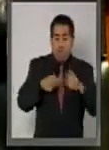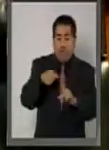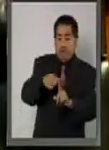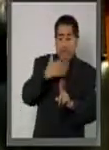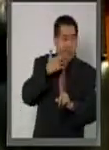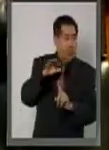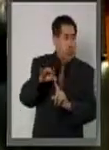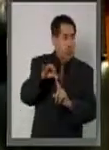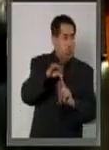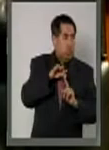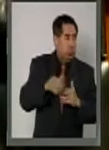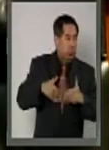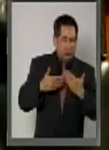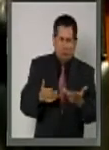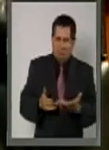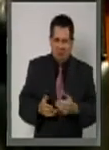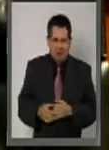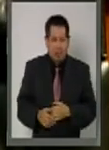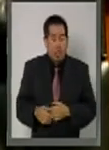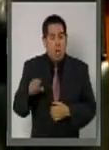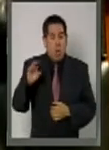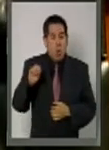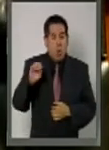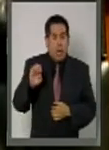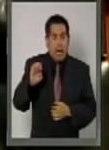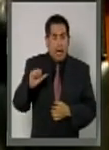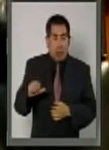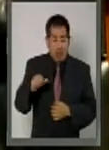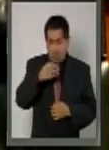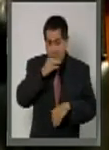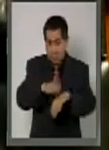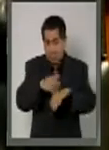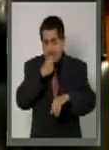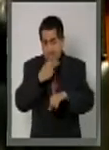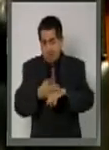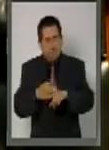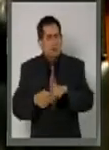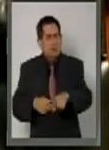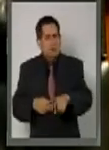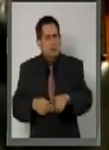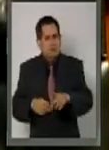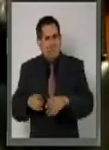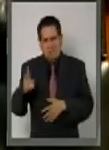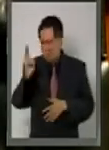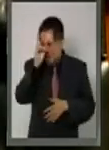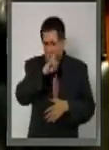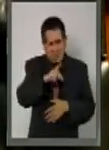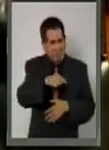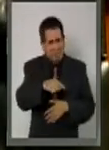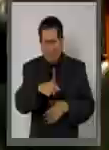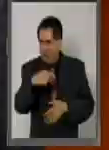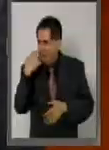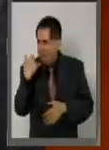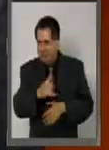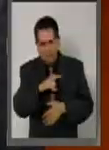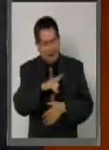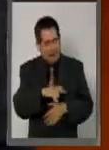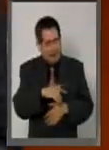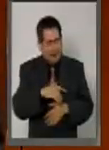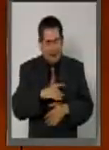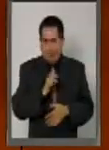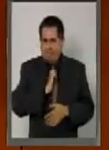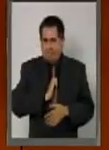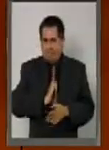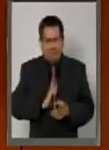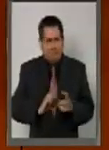Unidos. En la OEA, señor secretario, hizo usted el peor de los ridículos. En